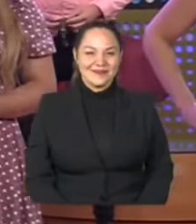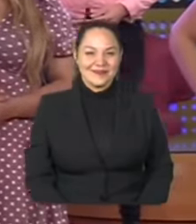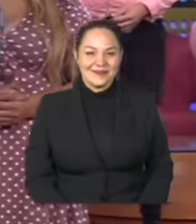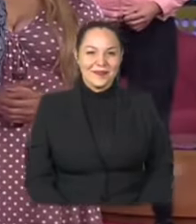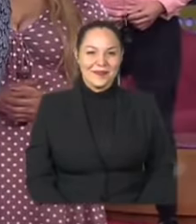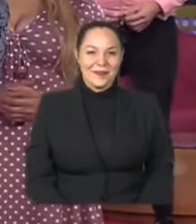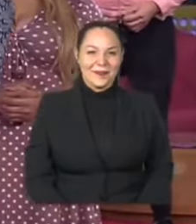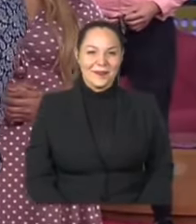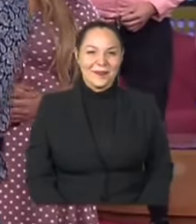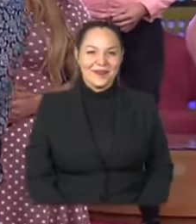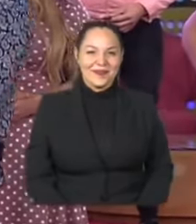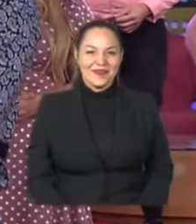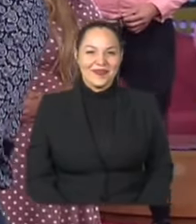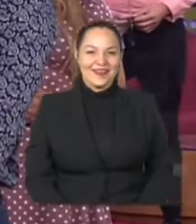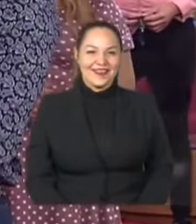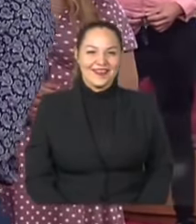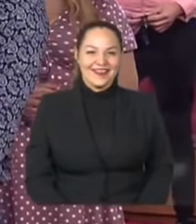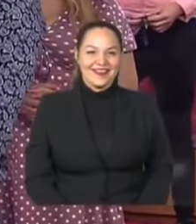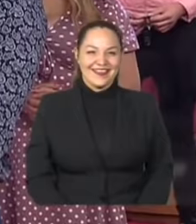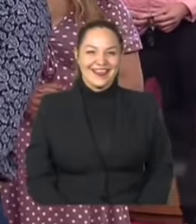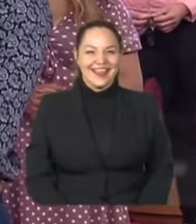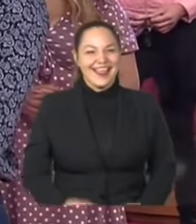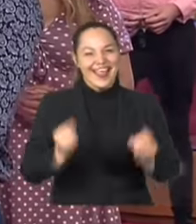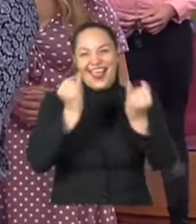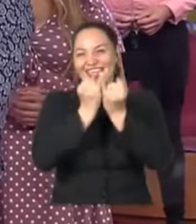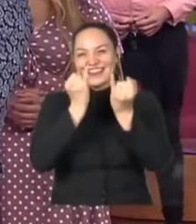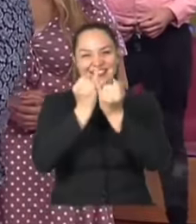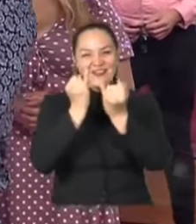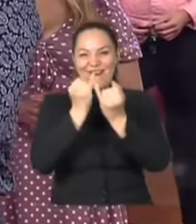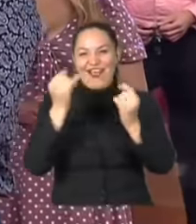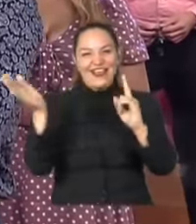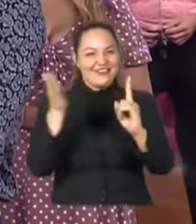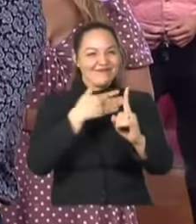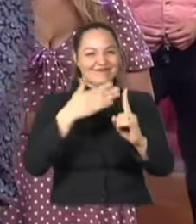Con esta. Con la que quieras. Pero ay, qué tonto eres.